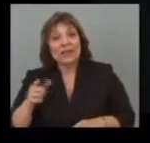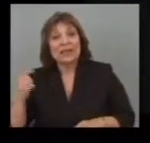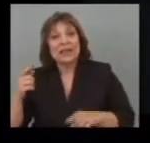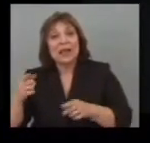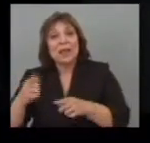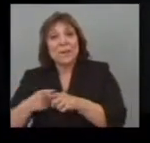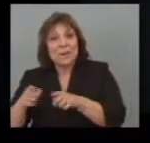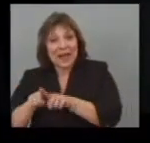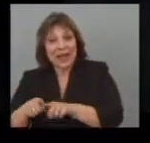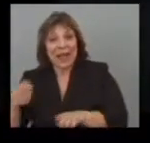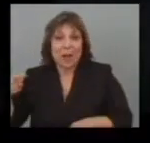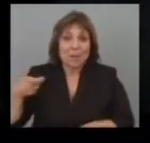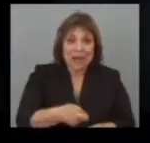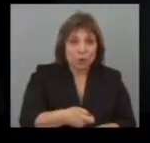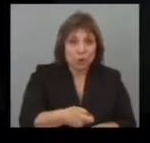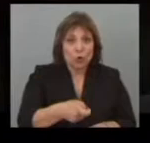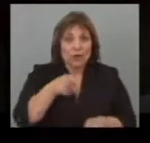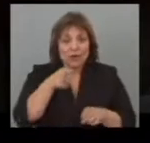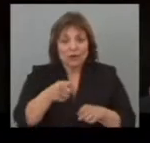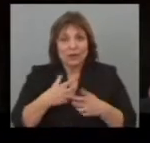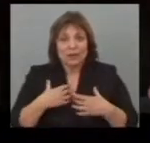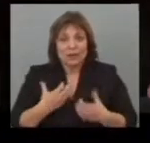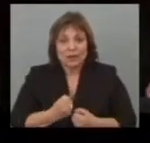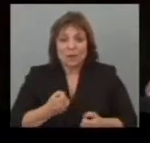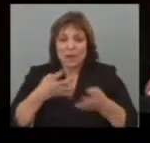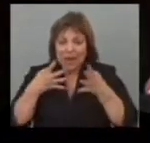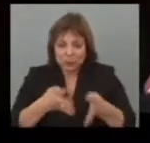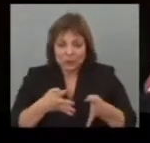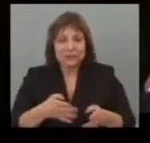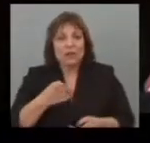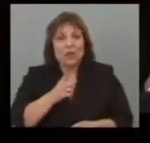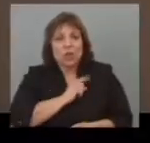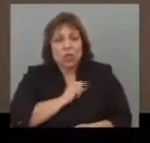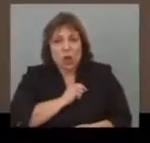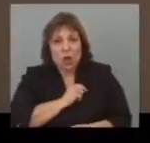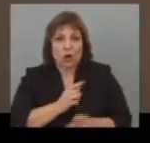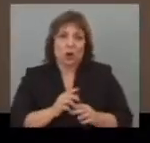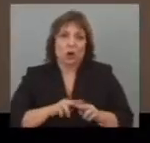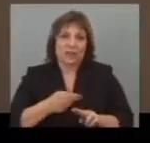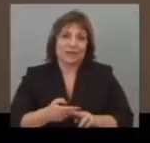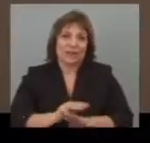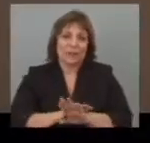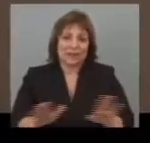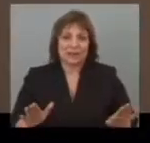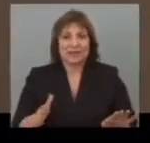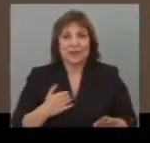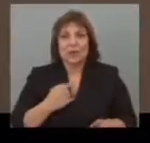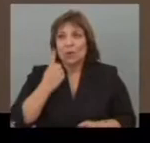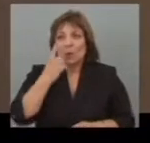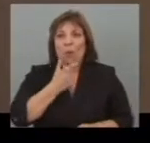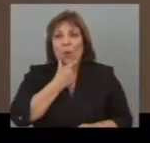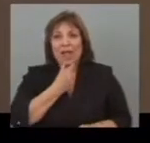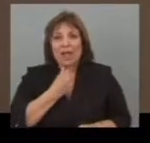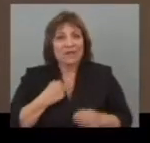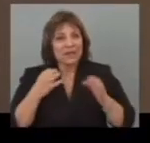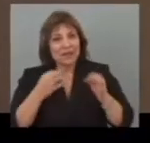un lugar de contención, pero también un lugar para luchar para que su historia de dolor no se repita. Llegué ese primer jueves ahí